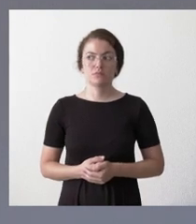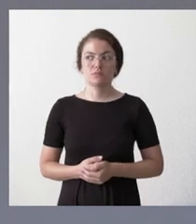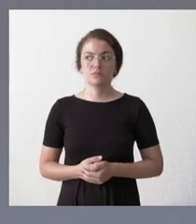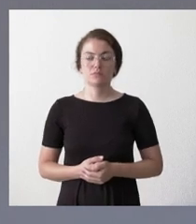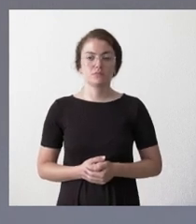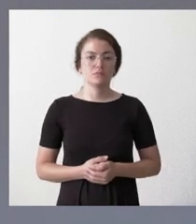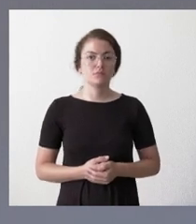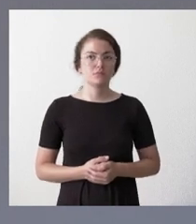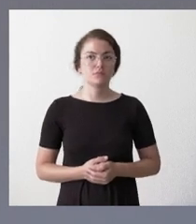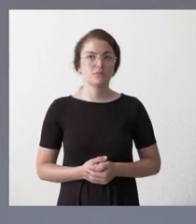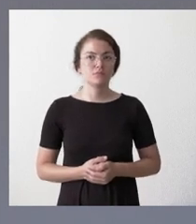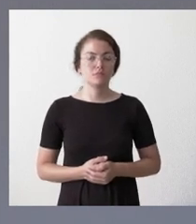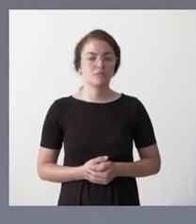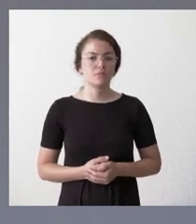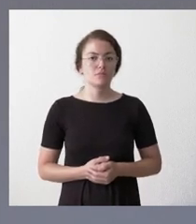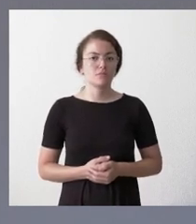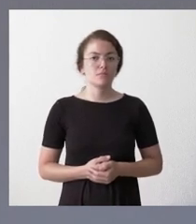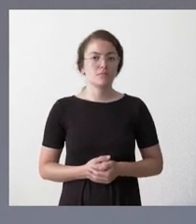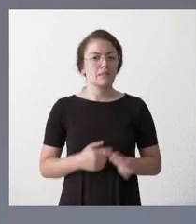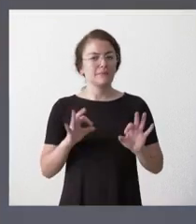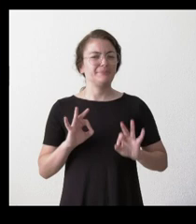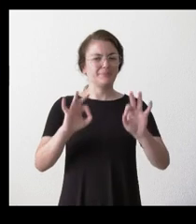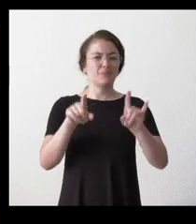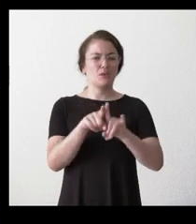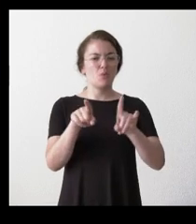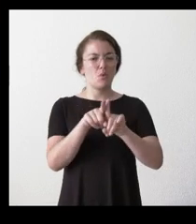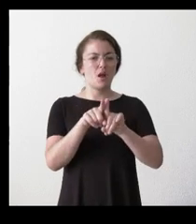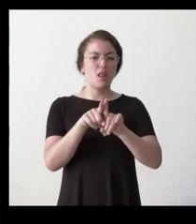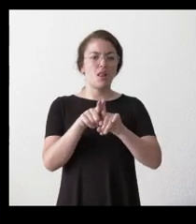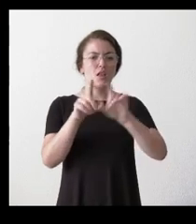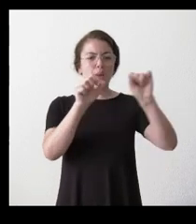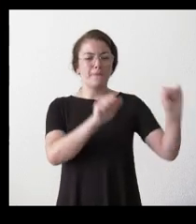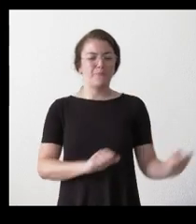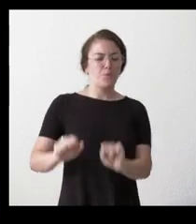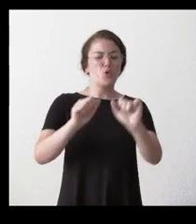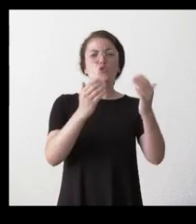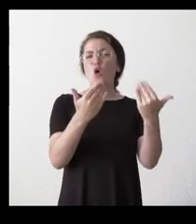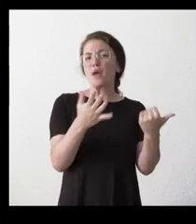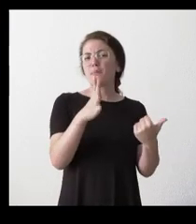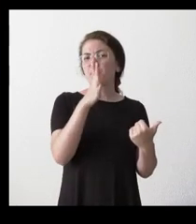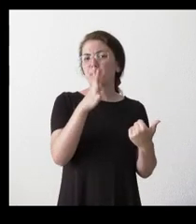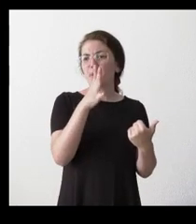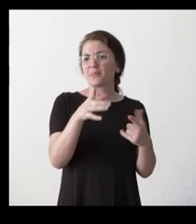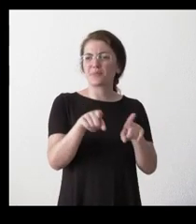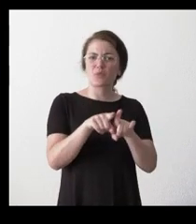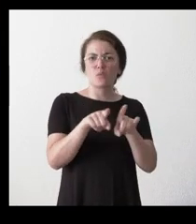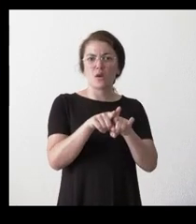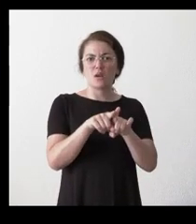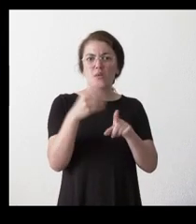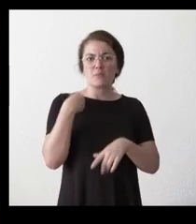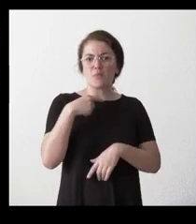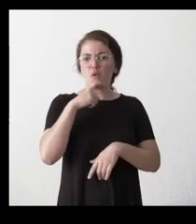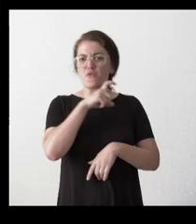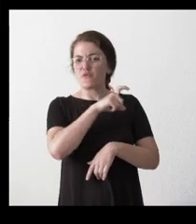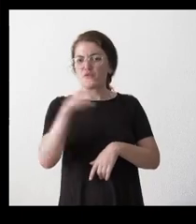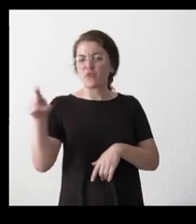En concreto, esta desprotección ¿se produce dentro de la tutela que tiene la Fundación Madrina? ¿O?